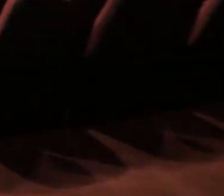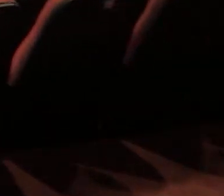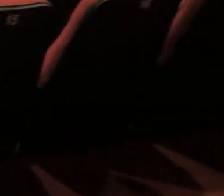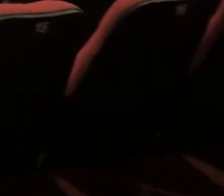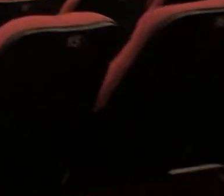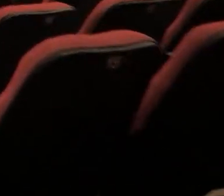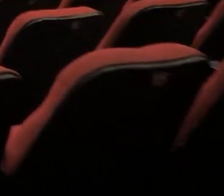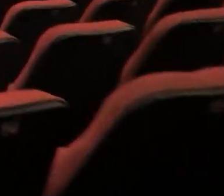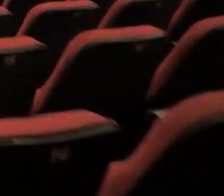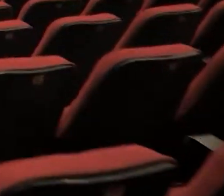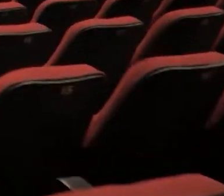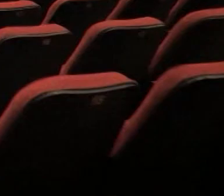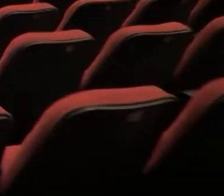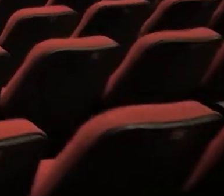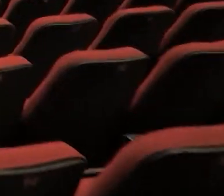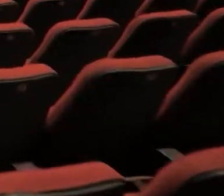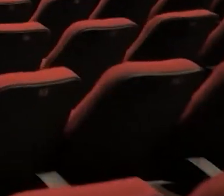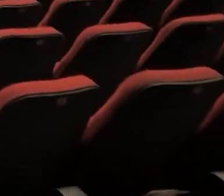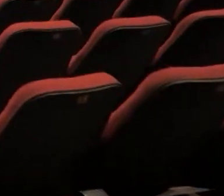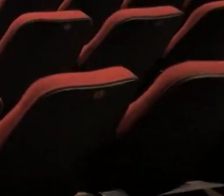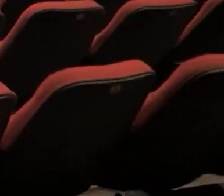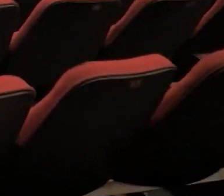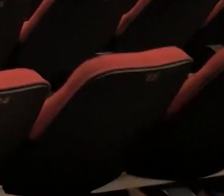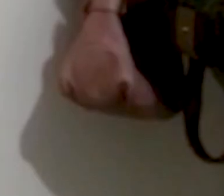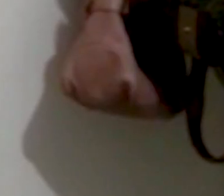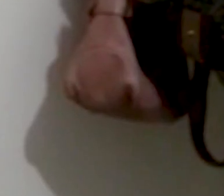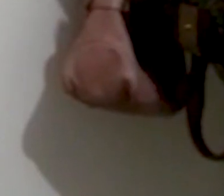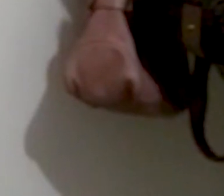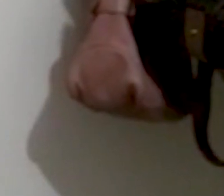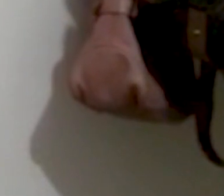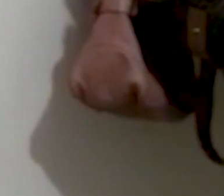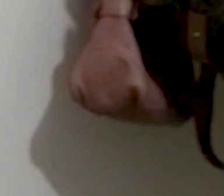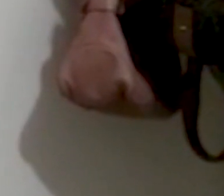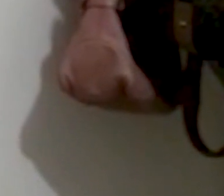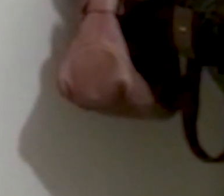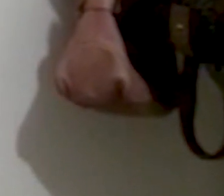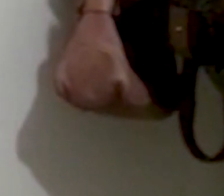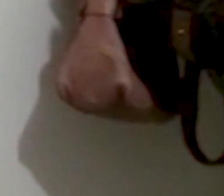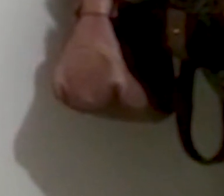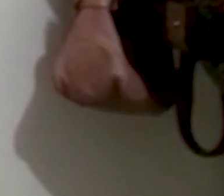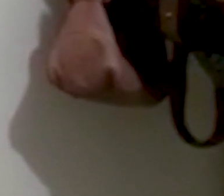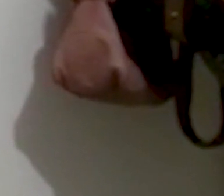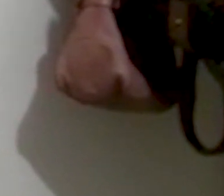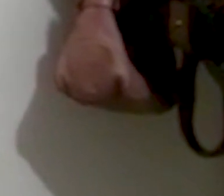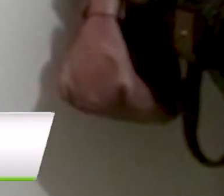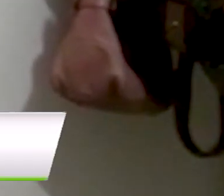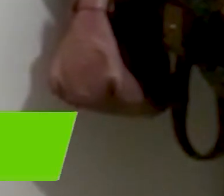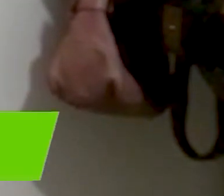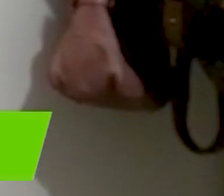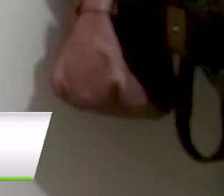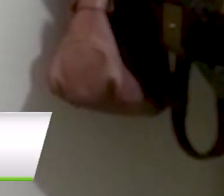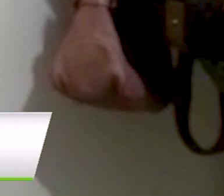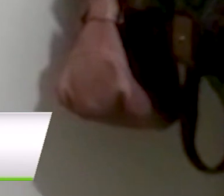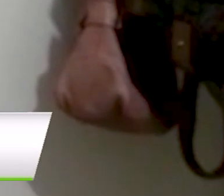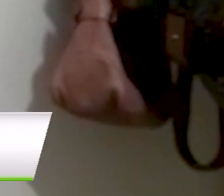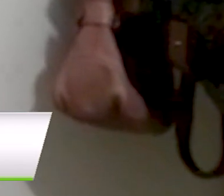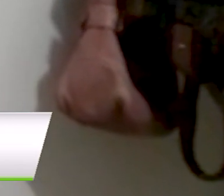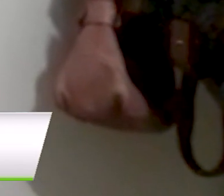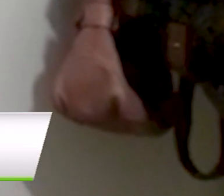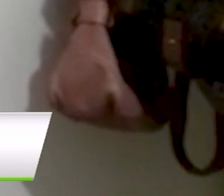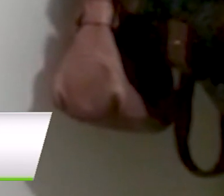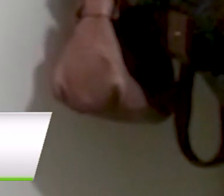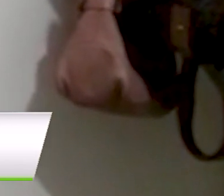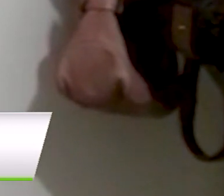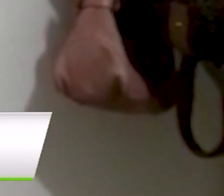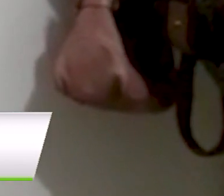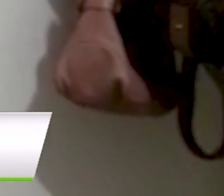a tomar la difícil decisión de cerrar sus puertas. Hemos tenido el teatro cerrado casi durante un año, en el